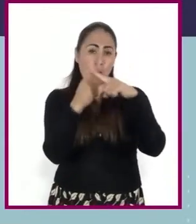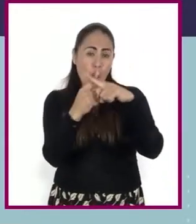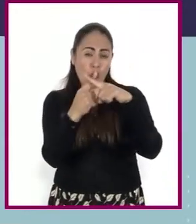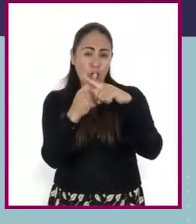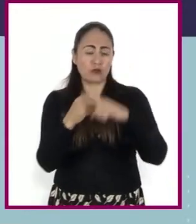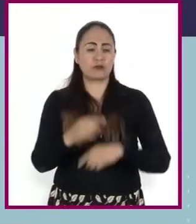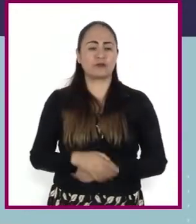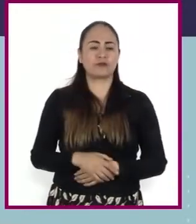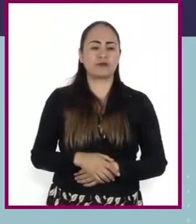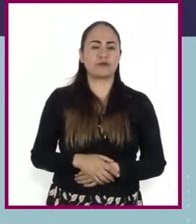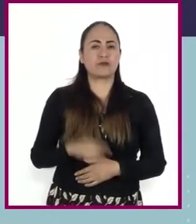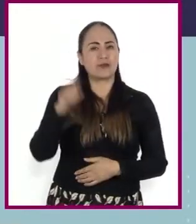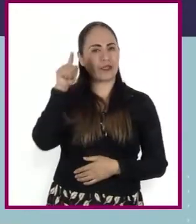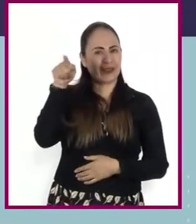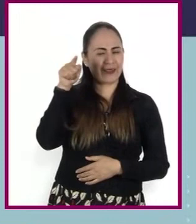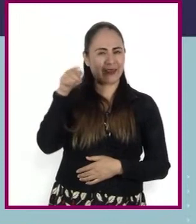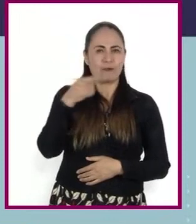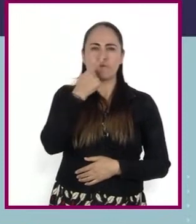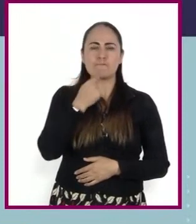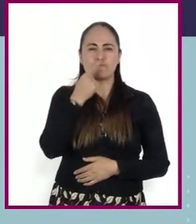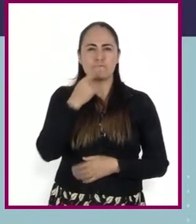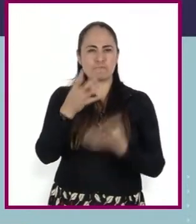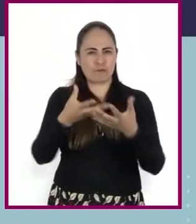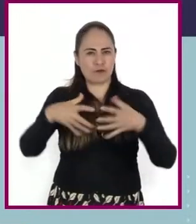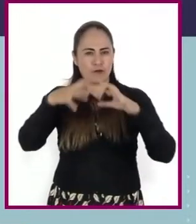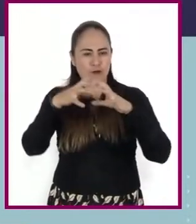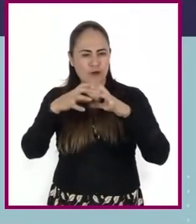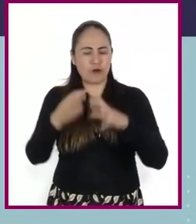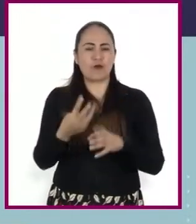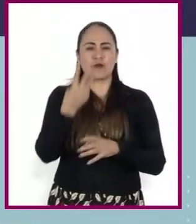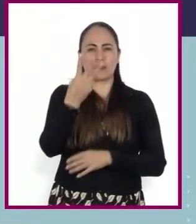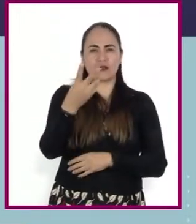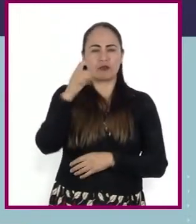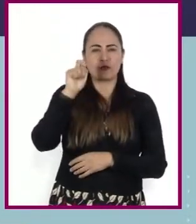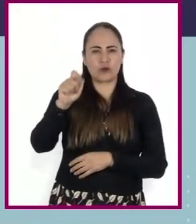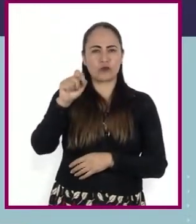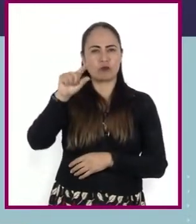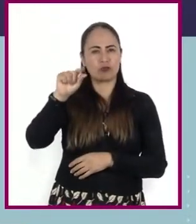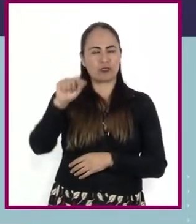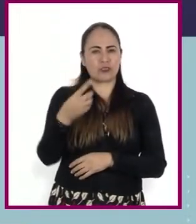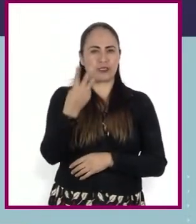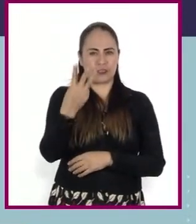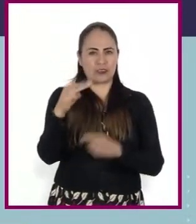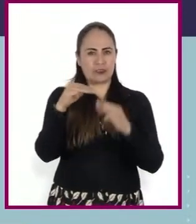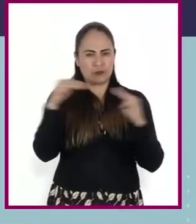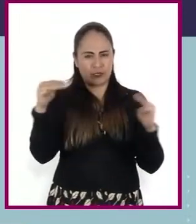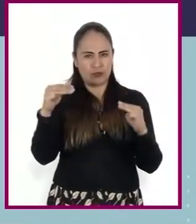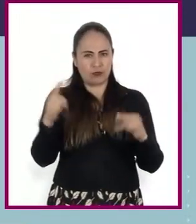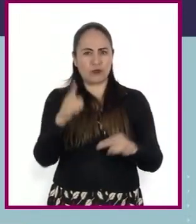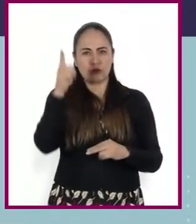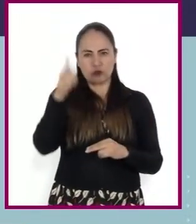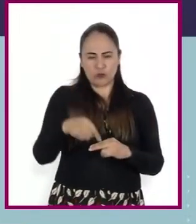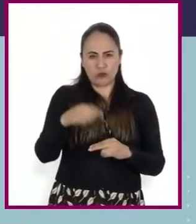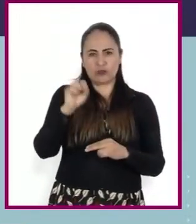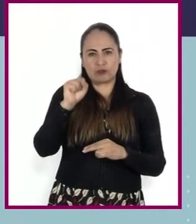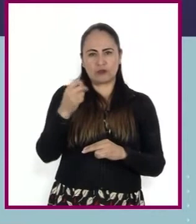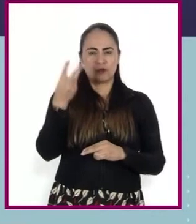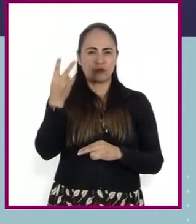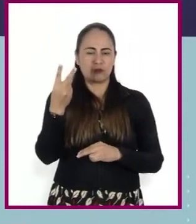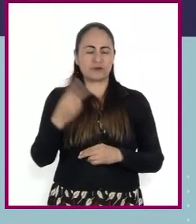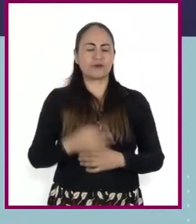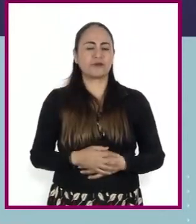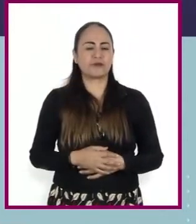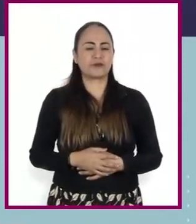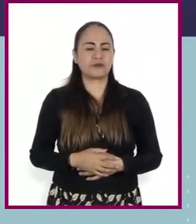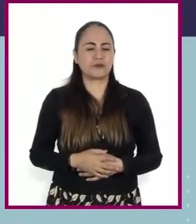multiplicado por la gravedad de Marte, que es de aproximadamente 3.73 metros por segundo al cuadrado.